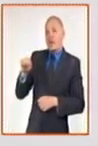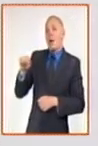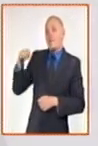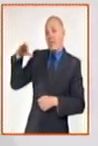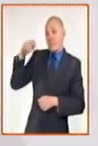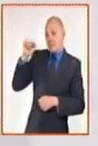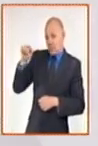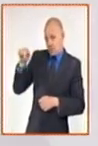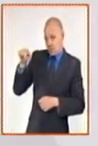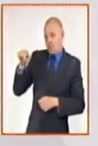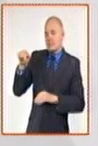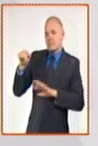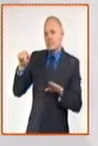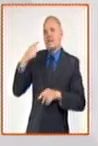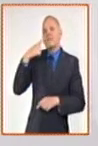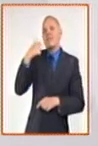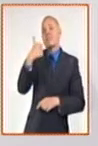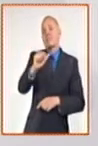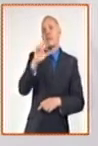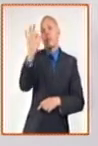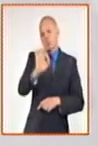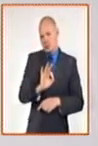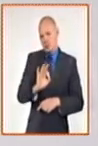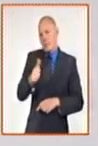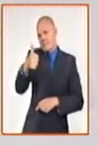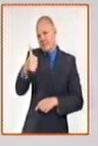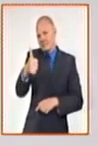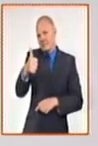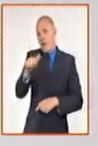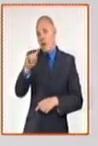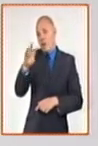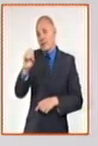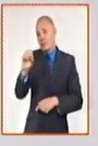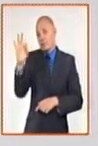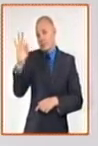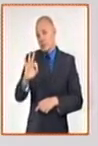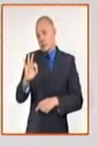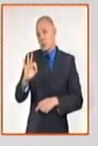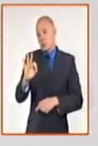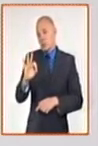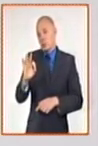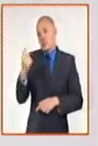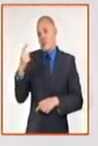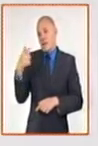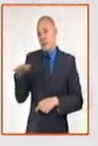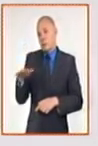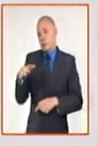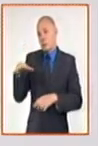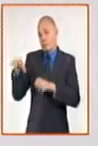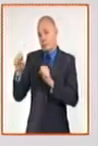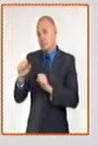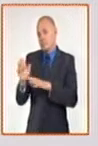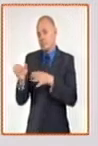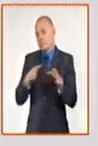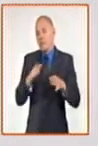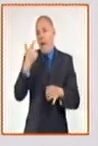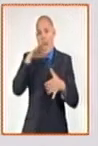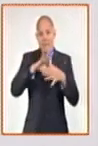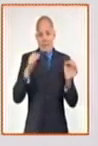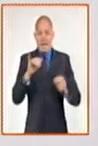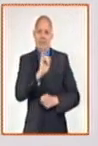gobernador. Es la provincia, por supuesto, que tiene un nivel de afectación mayor. En el caso de Artemisa, tenemos un